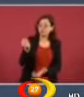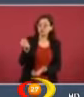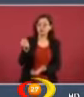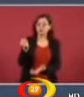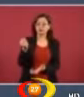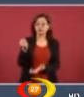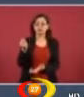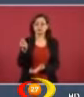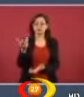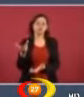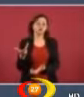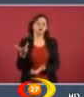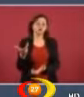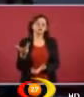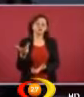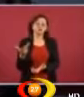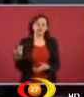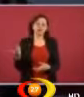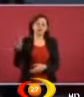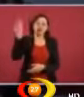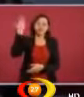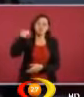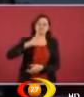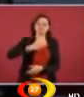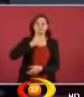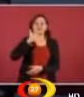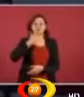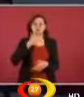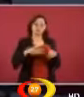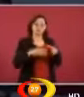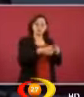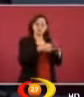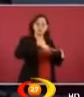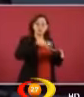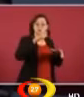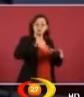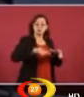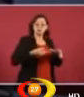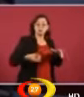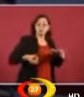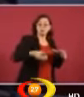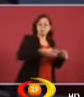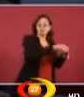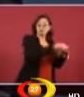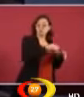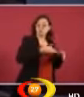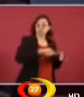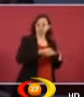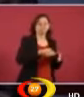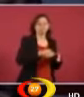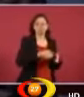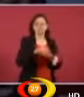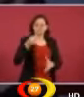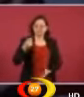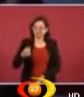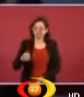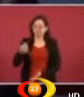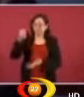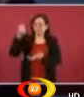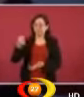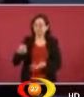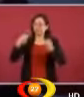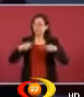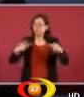se queda como era antes en pocas manos si no llega a la